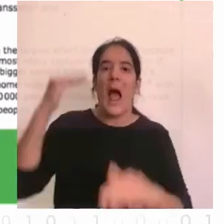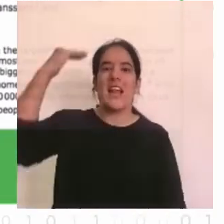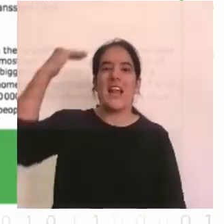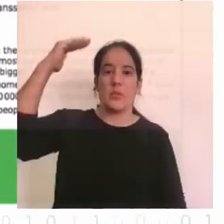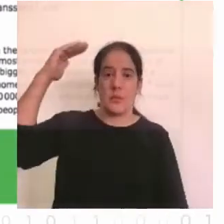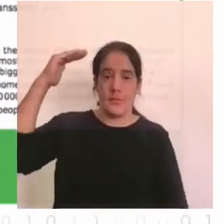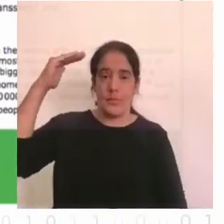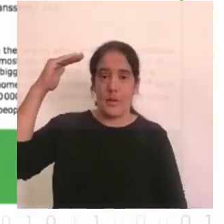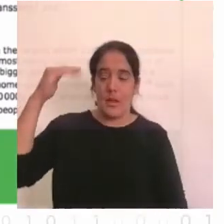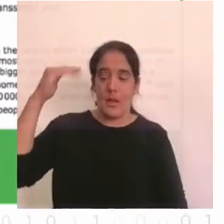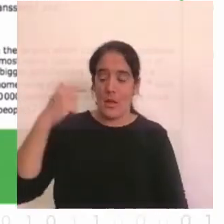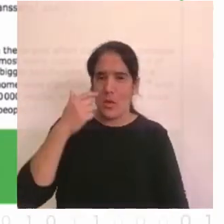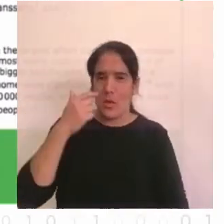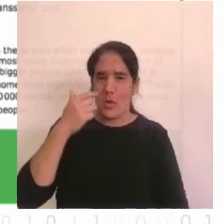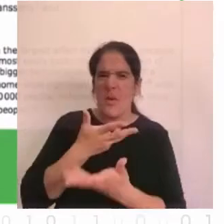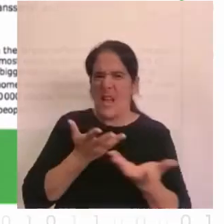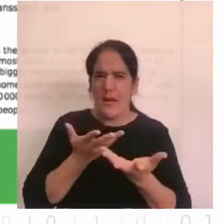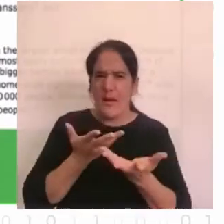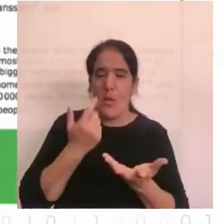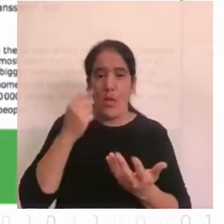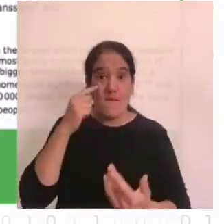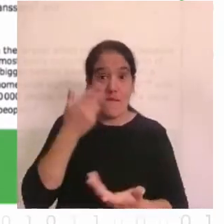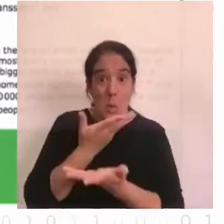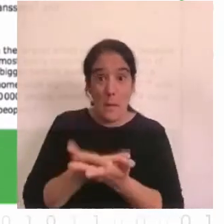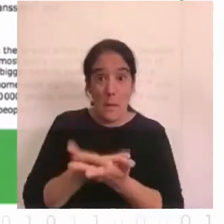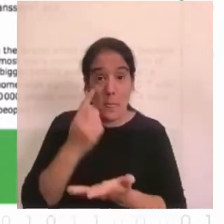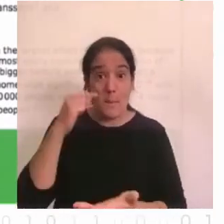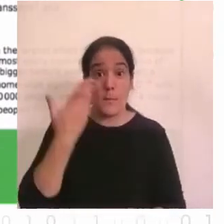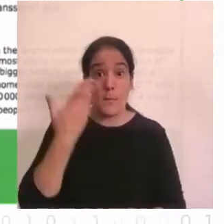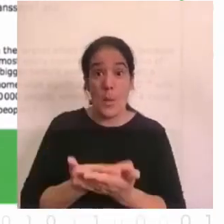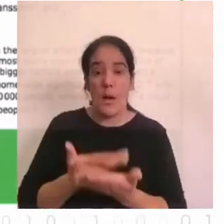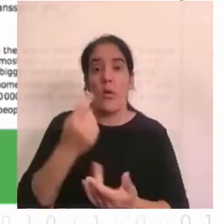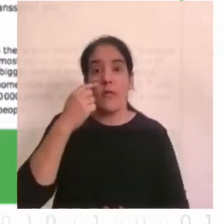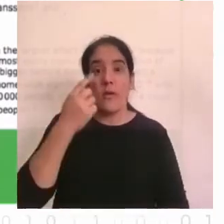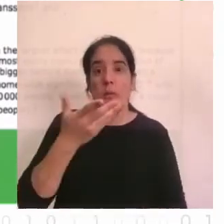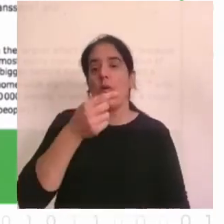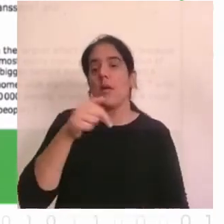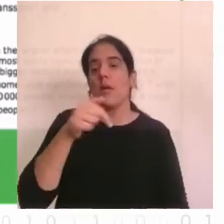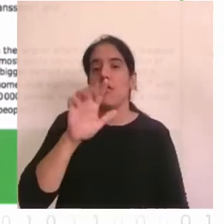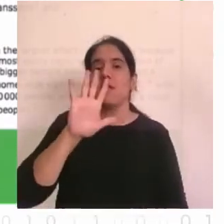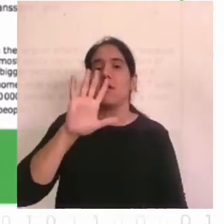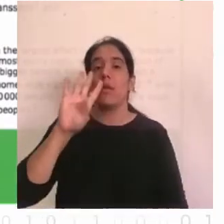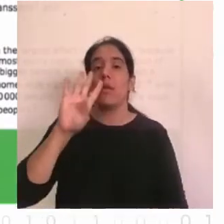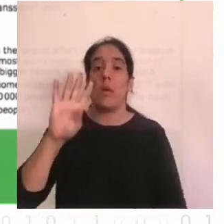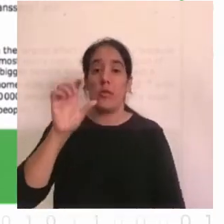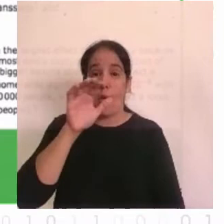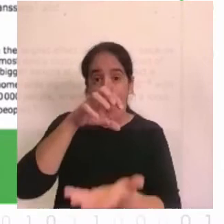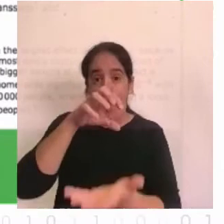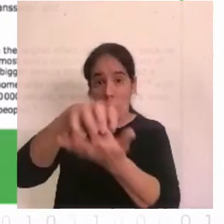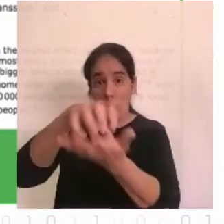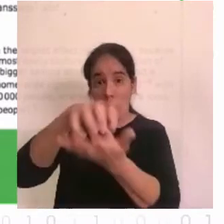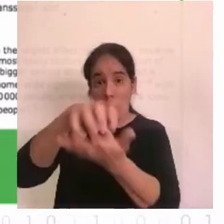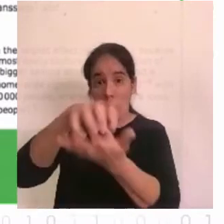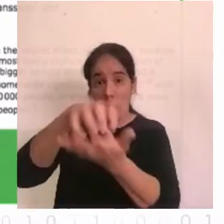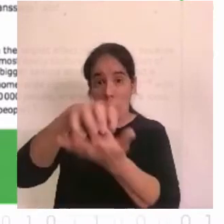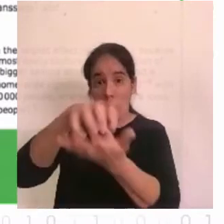probábamos, cuando se predecía a partir de esos 54 lugares del genoma, o sea, se dijeron, estas 54